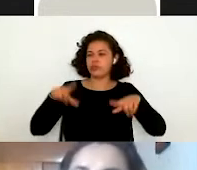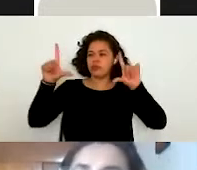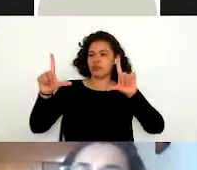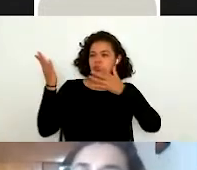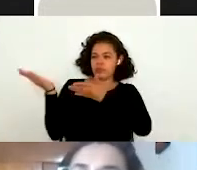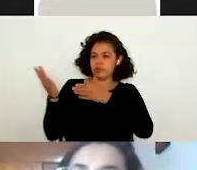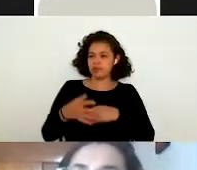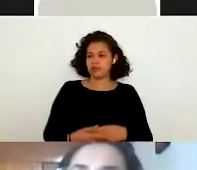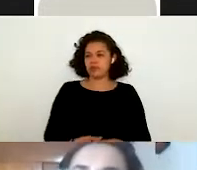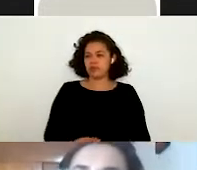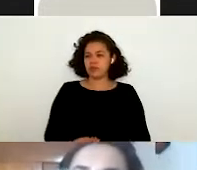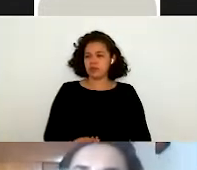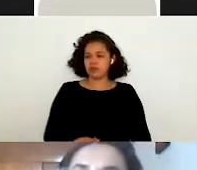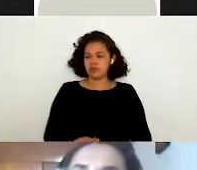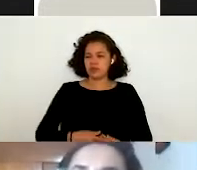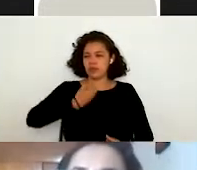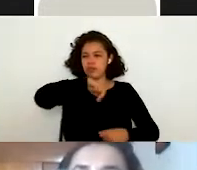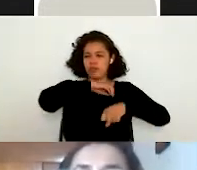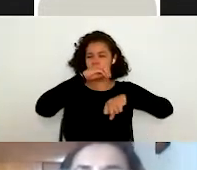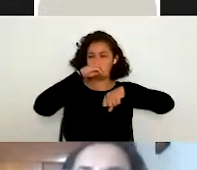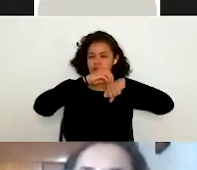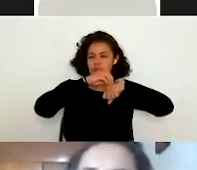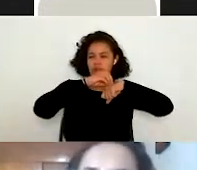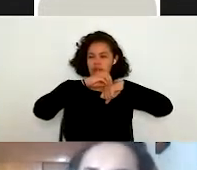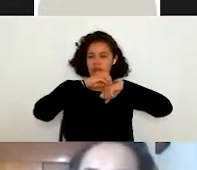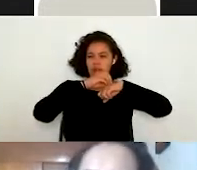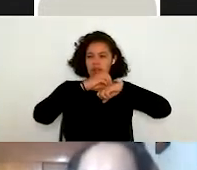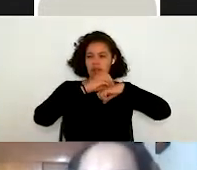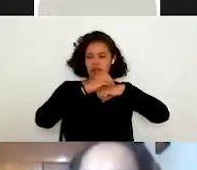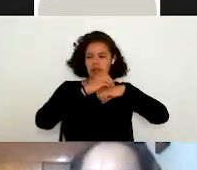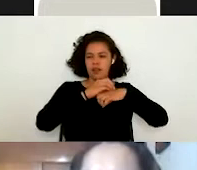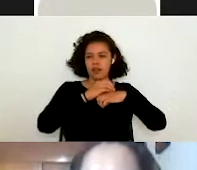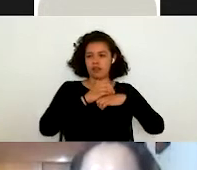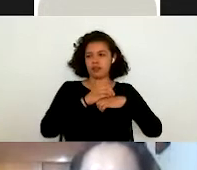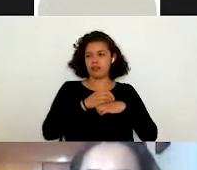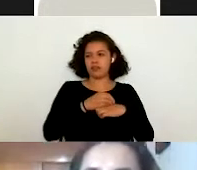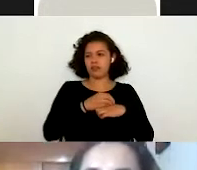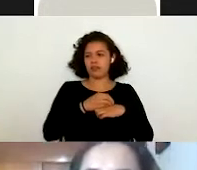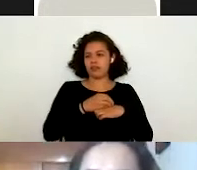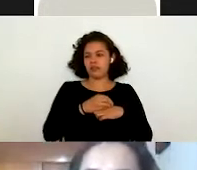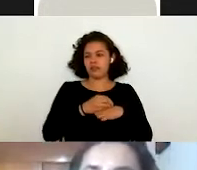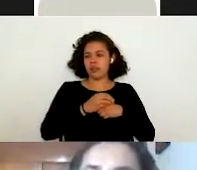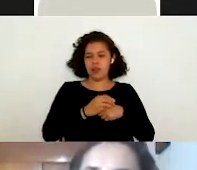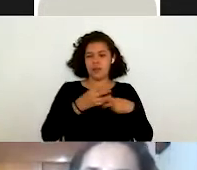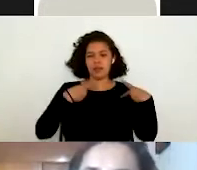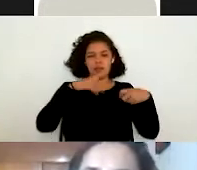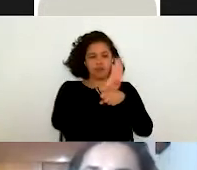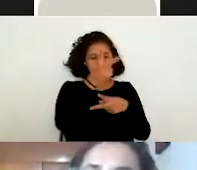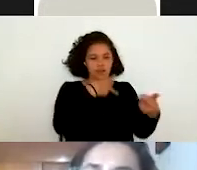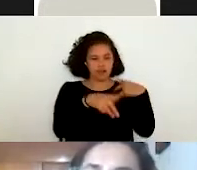¿no? En donde vamos a colocar desde la identificación de nuestros beneficiarios, es